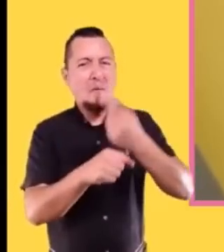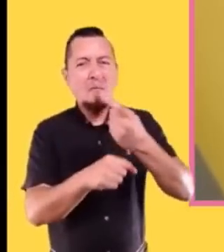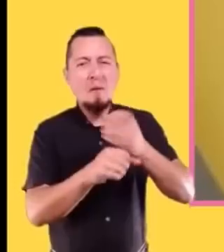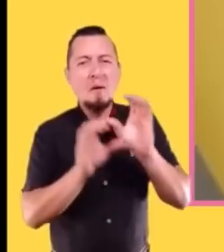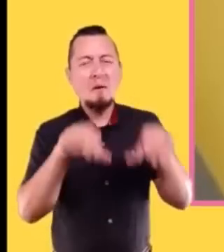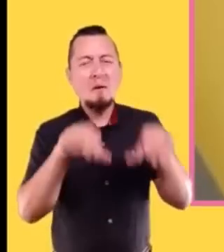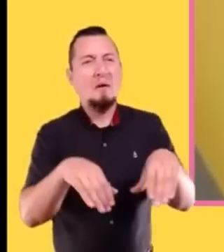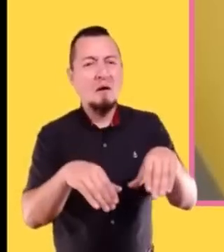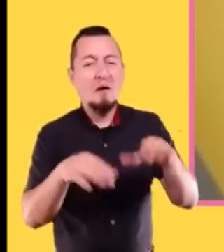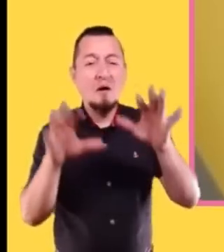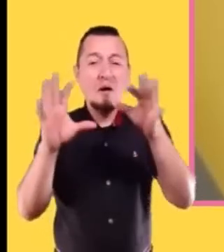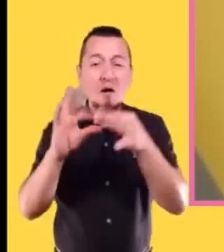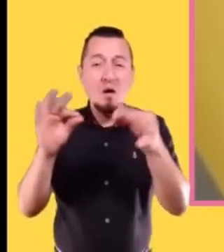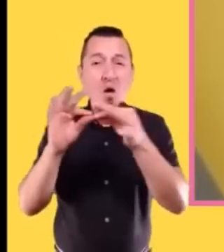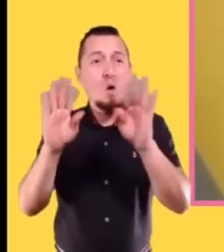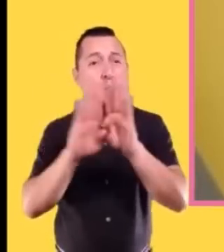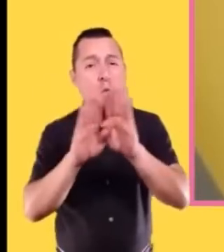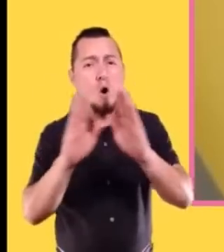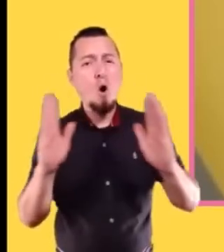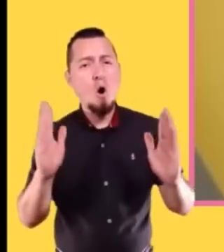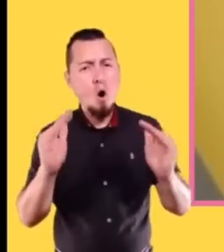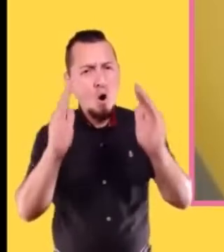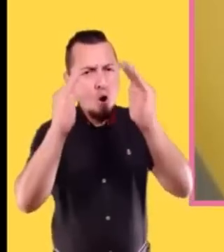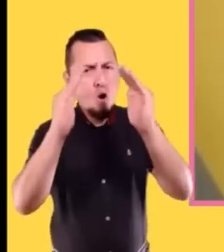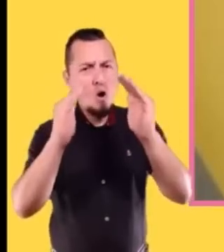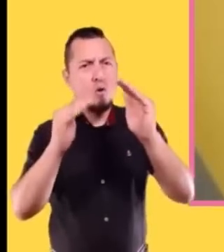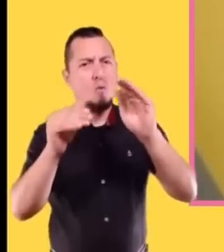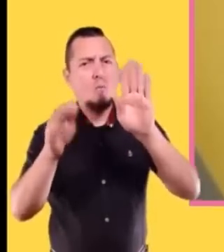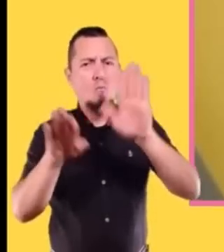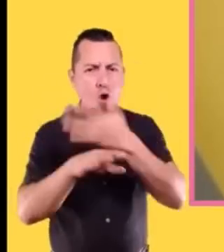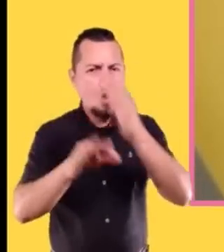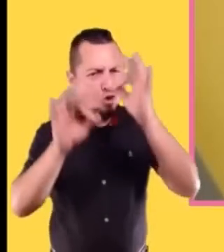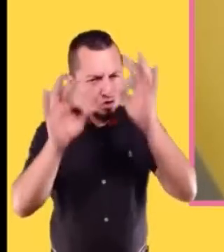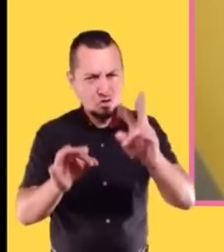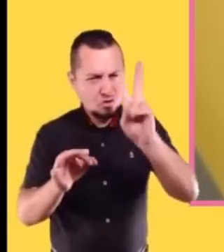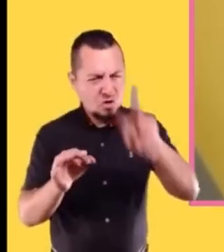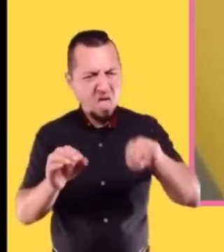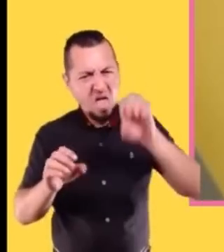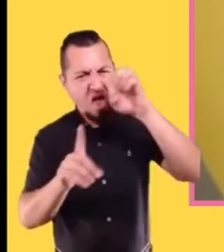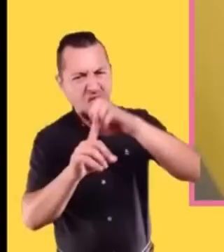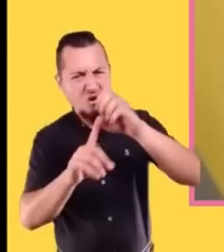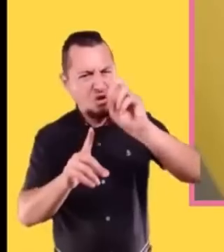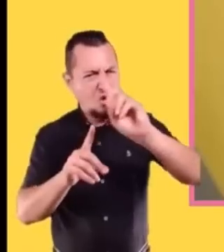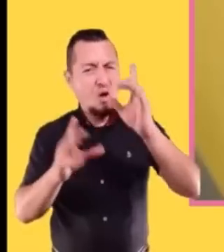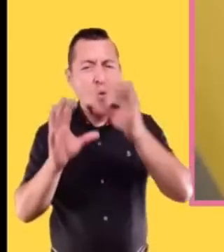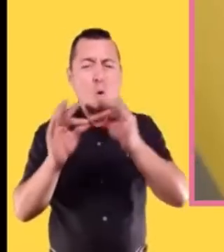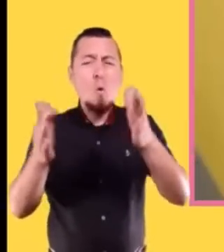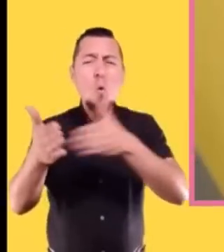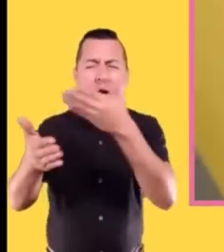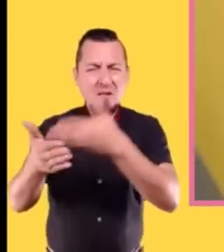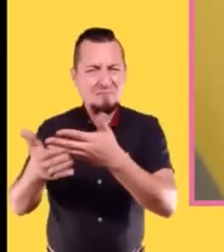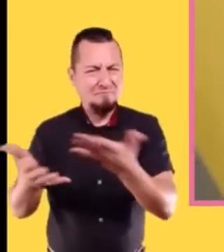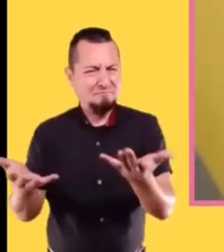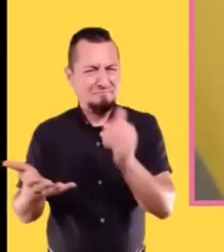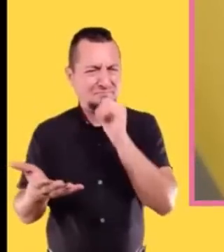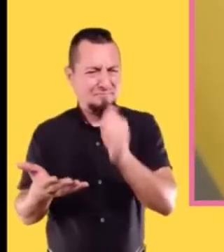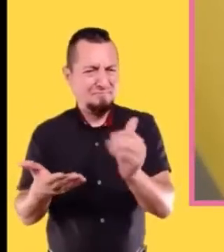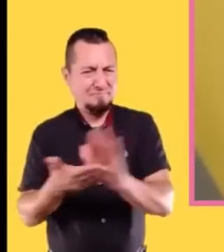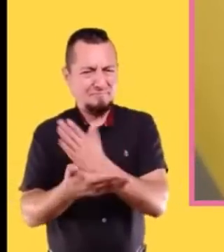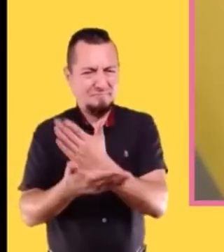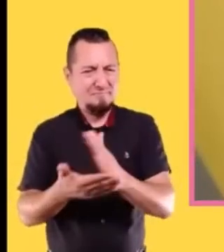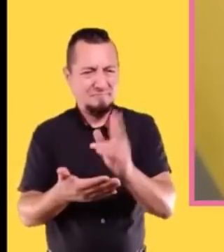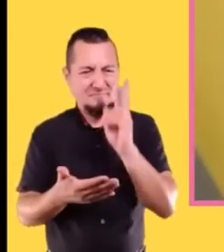los montes y los cerros a través de fallas tectónicas, a través del movimiento de estas placas. Ahorita si sale el ejercicio, pues está muy bueno,